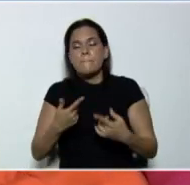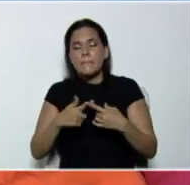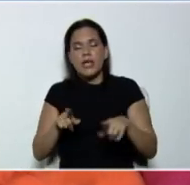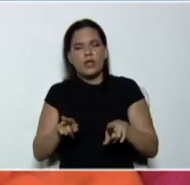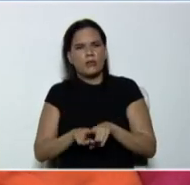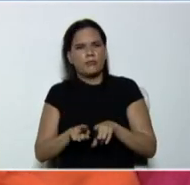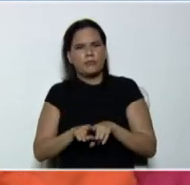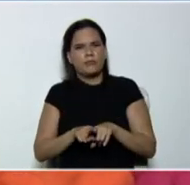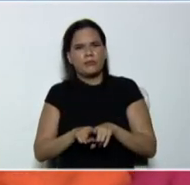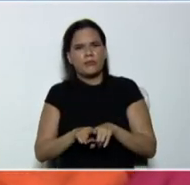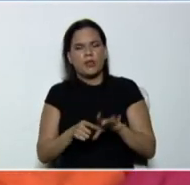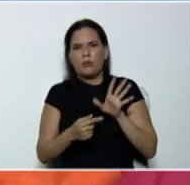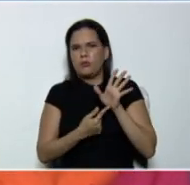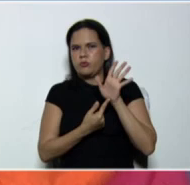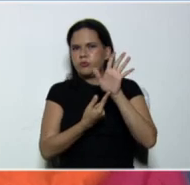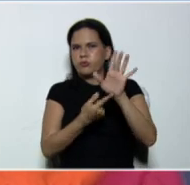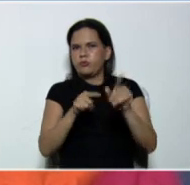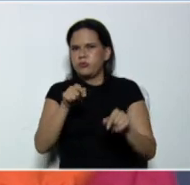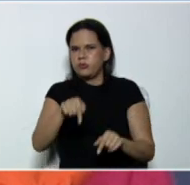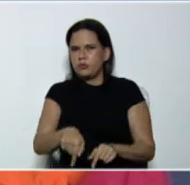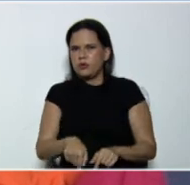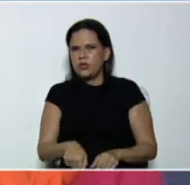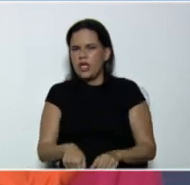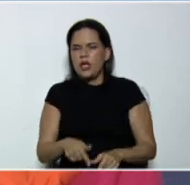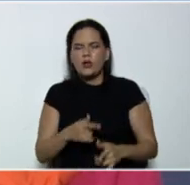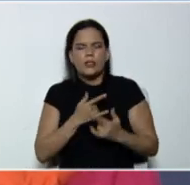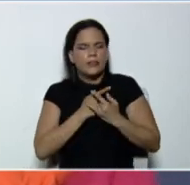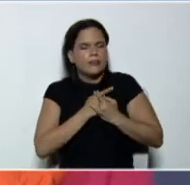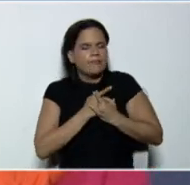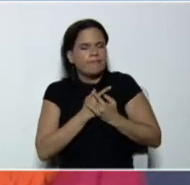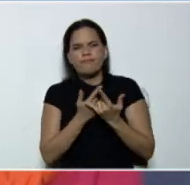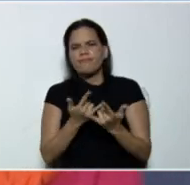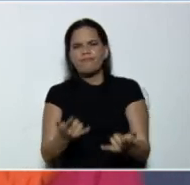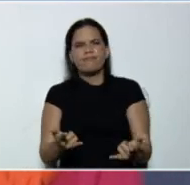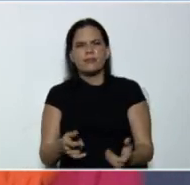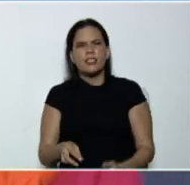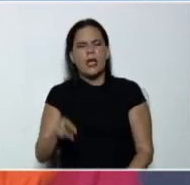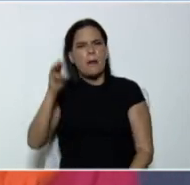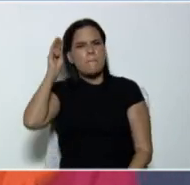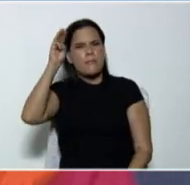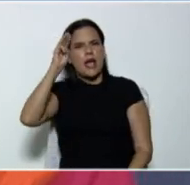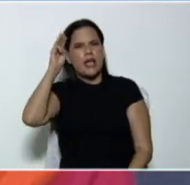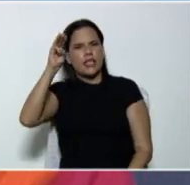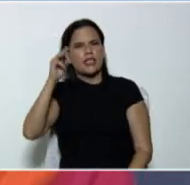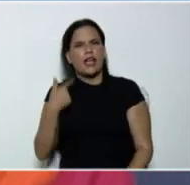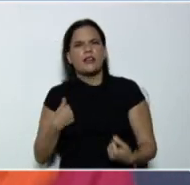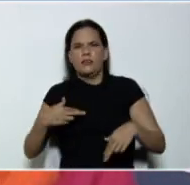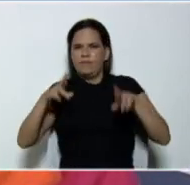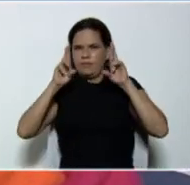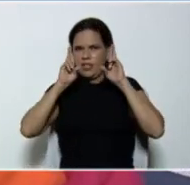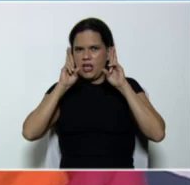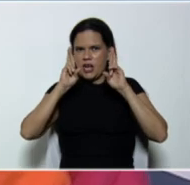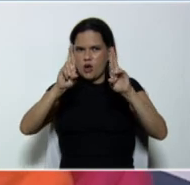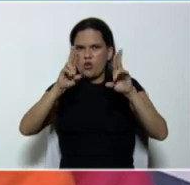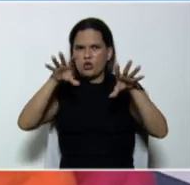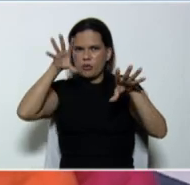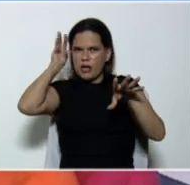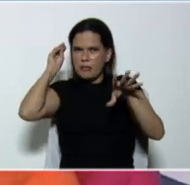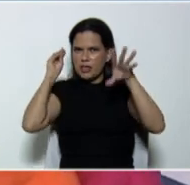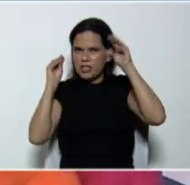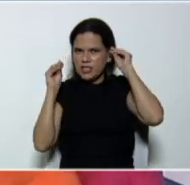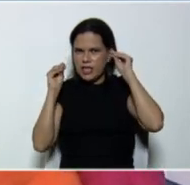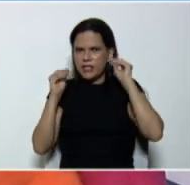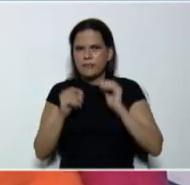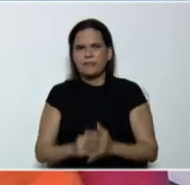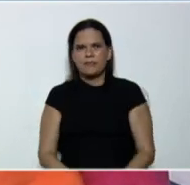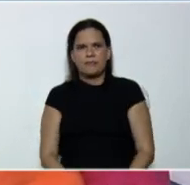queremos presentarles a continuación a nuestras queridísimas maestras Yané Valera y Belkis Túnez, que tienen para ustedes